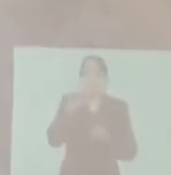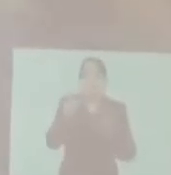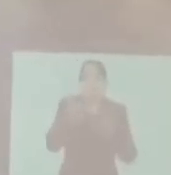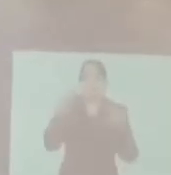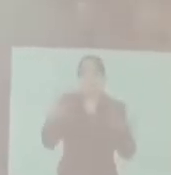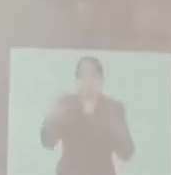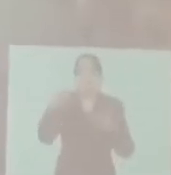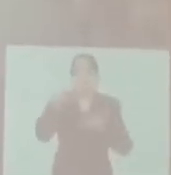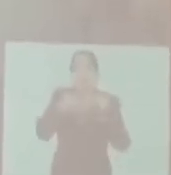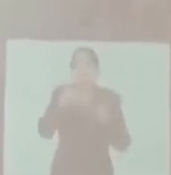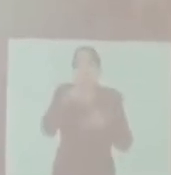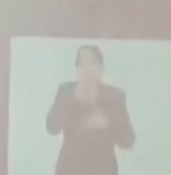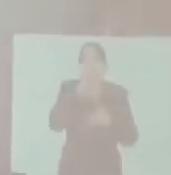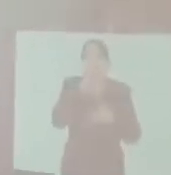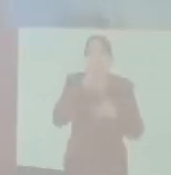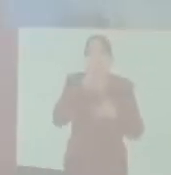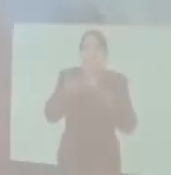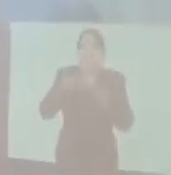En